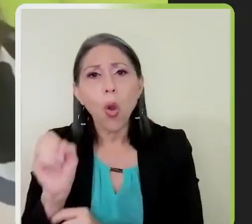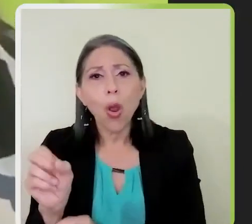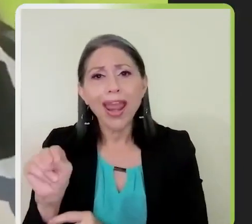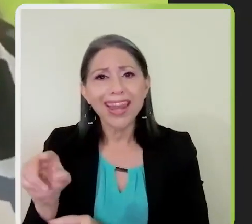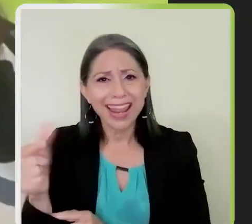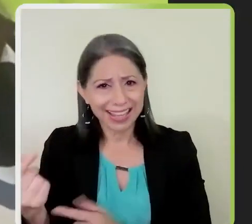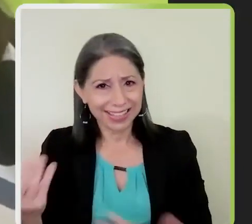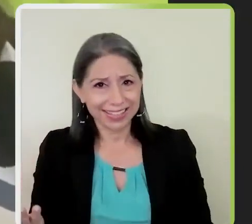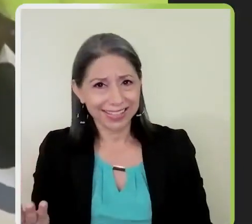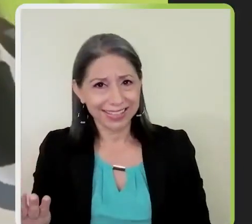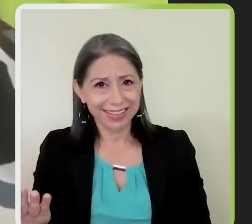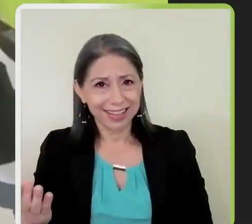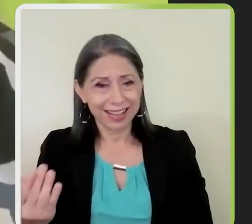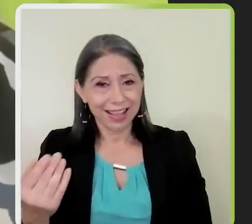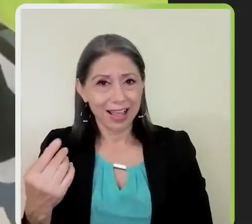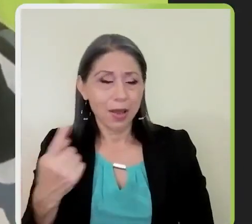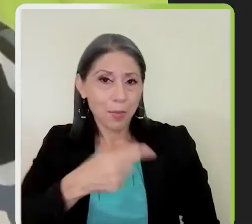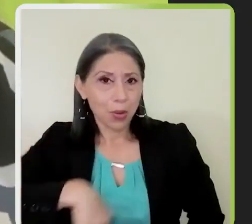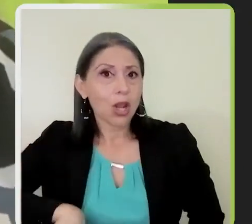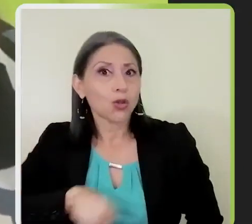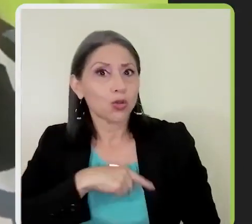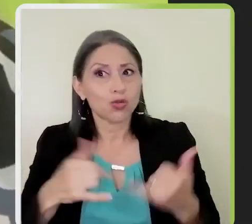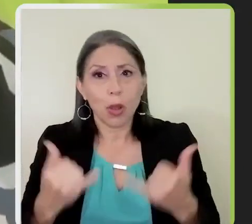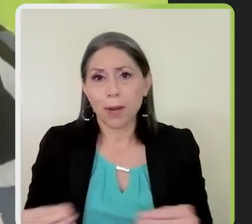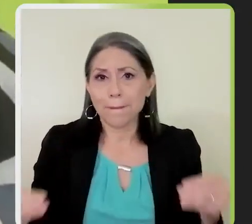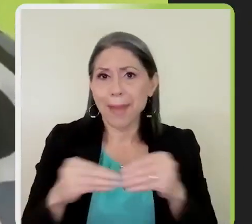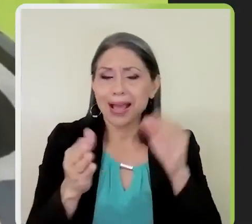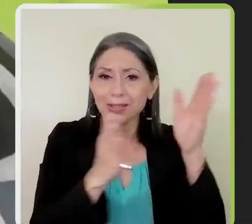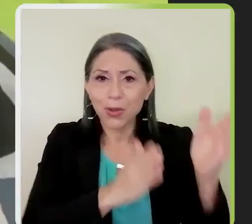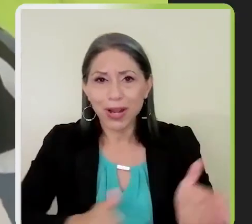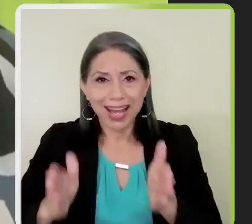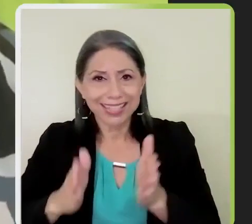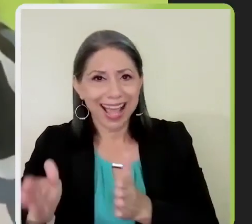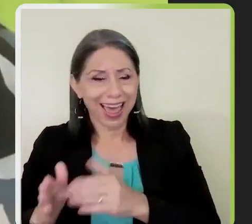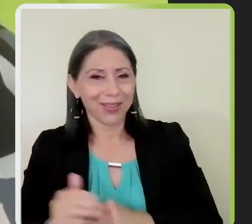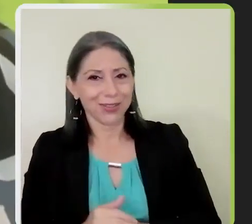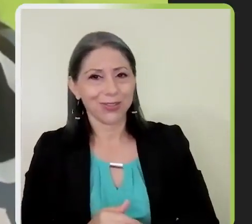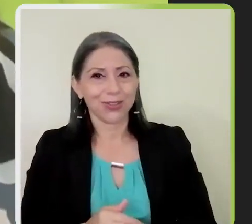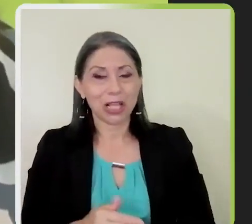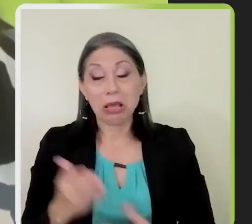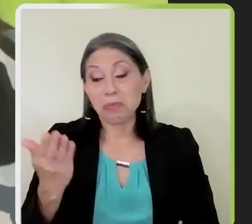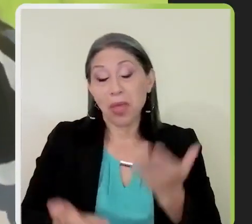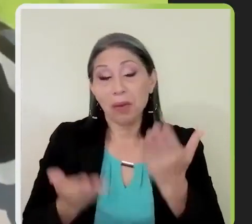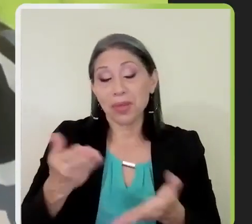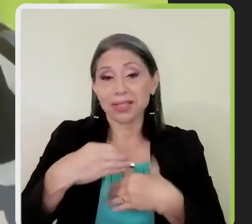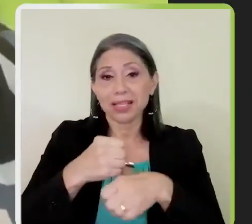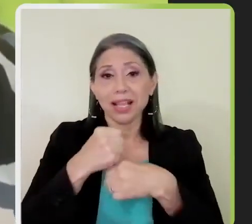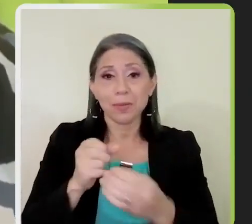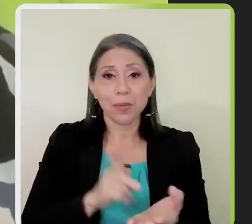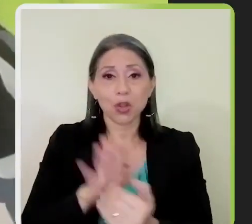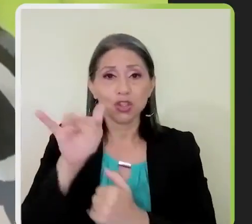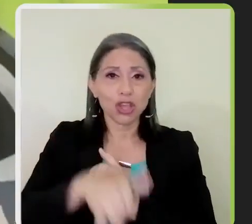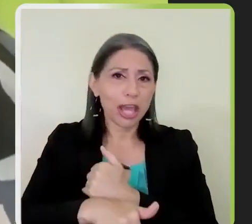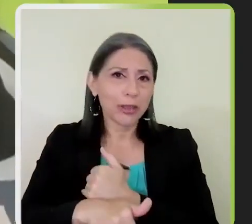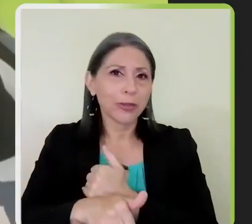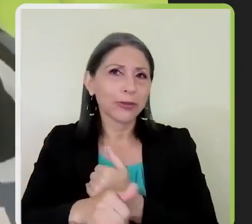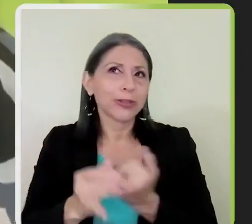ONGs, ¿verdad? En razón porque estamos más organizados, hacer tal vez proyectos de